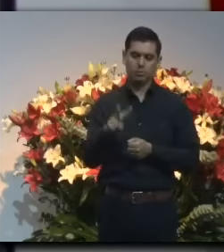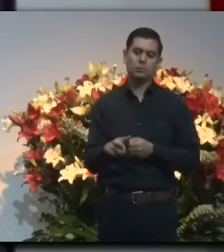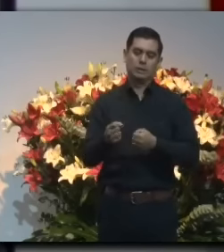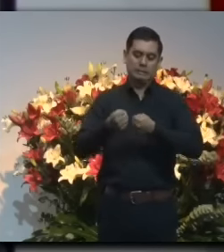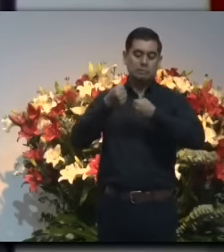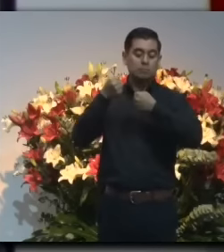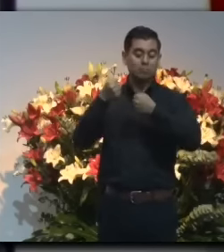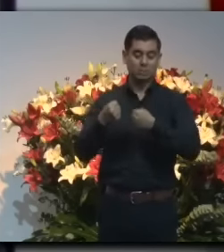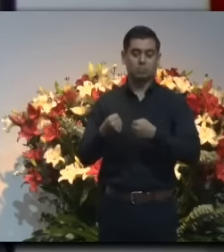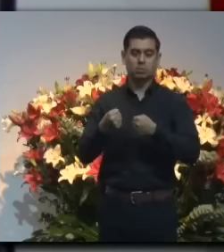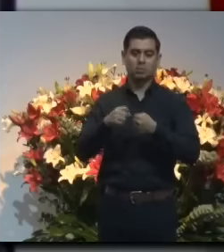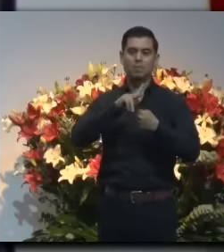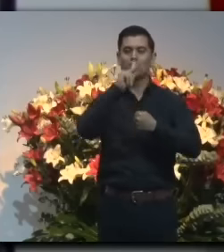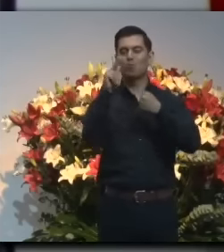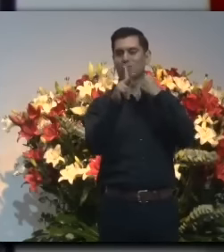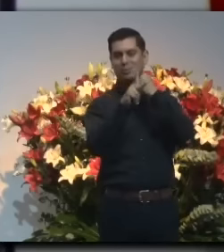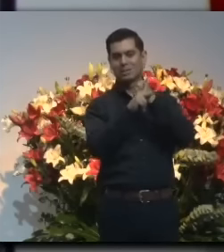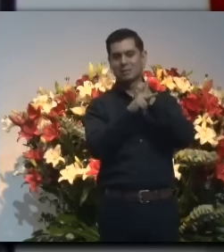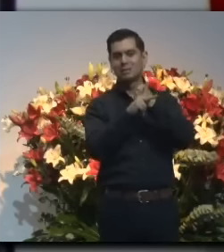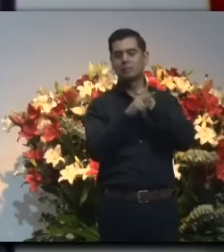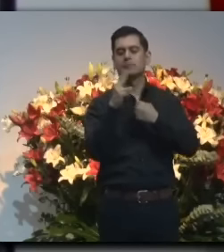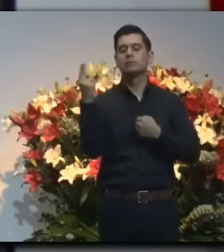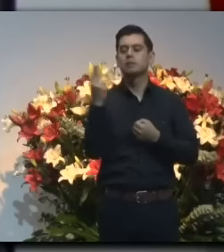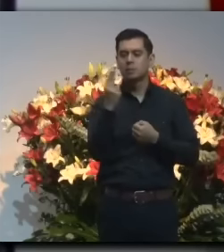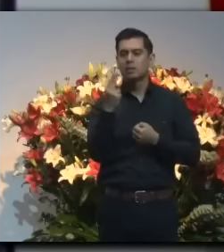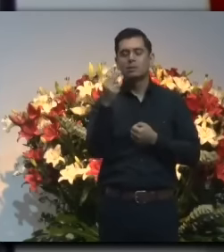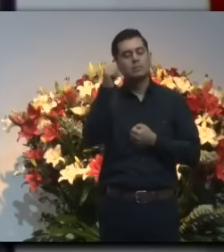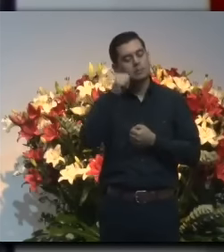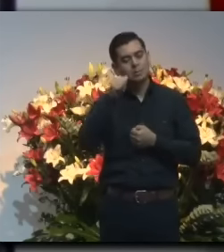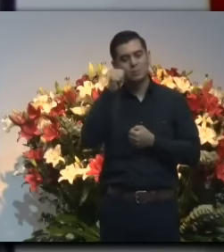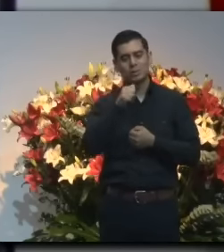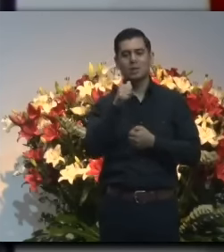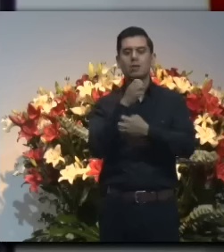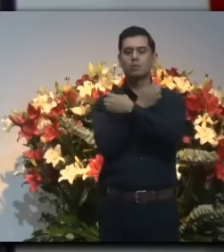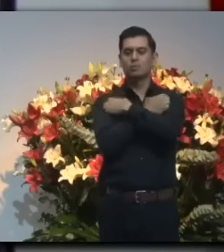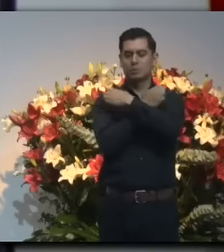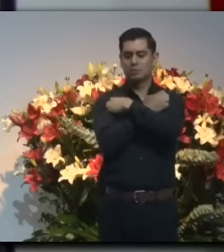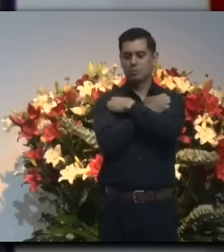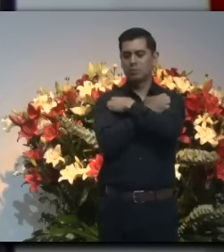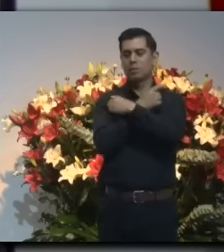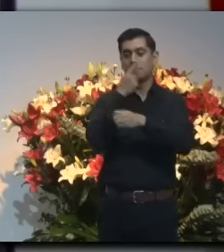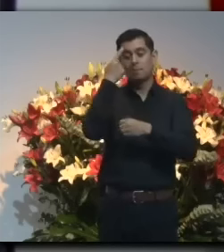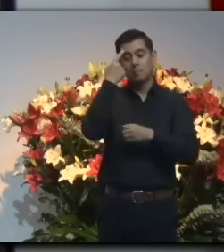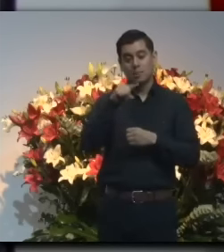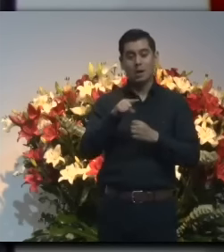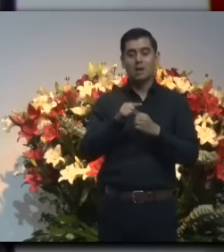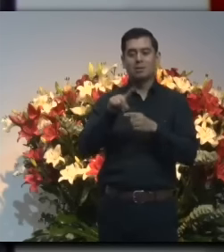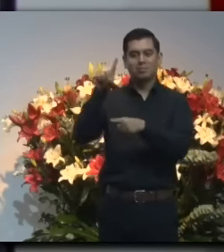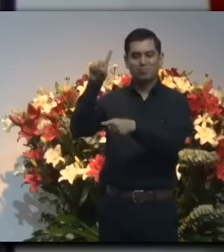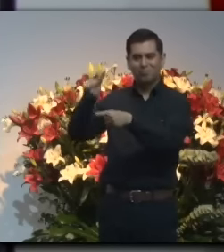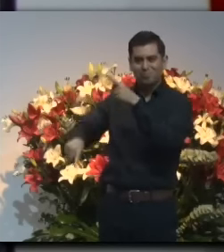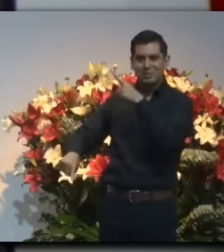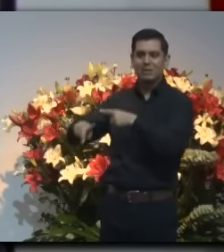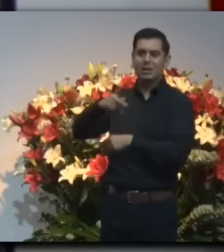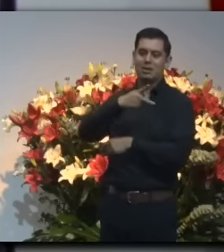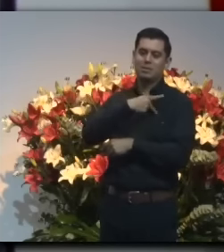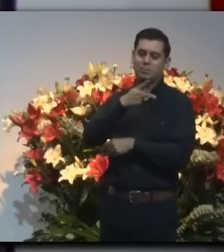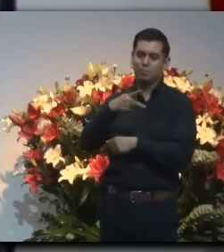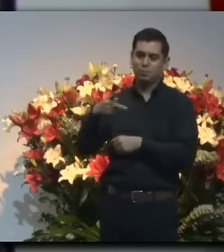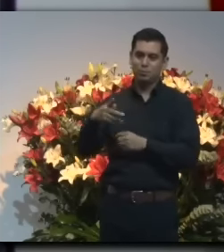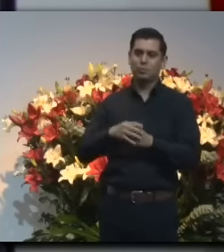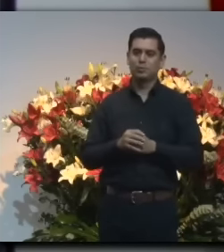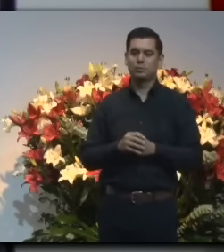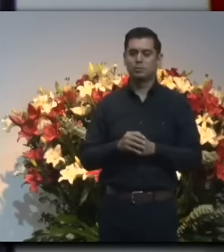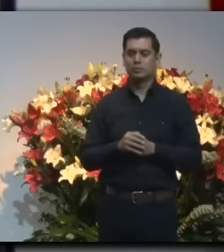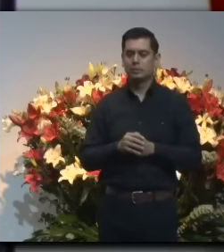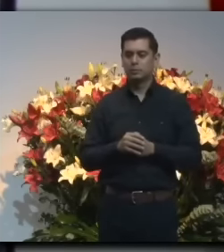ha salido adelante sin educación. Para mí la gran apuesta para salir de la pobreza es la educación. Fue mi